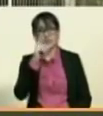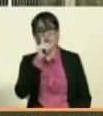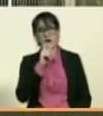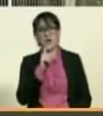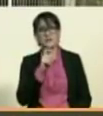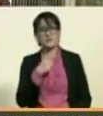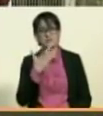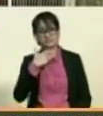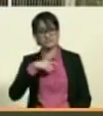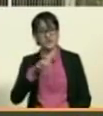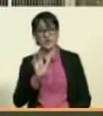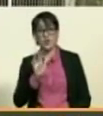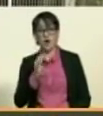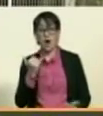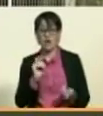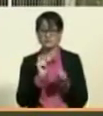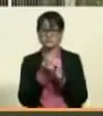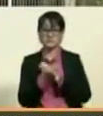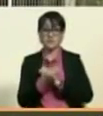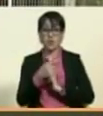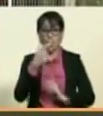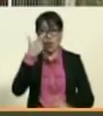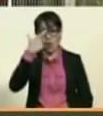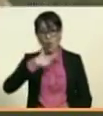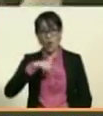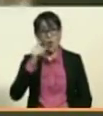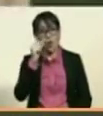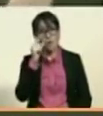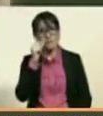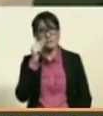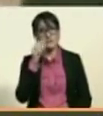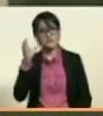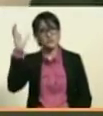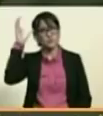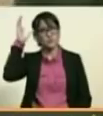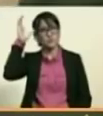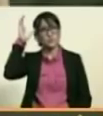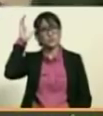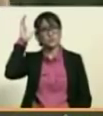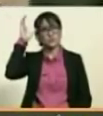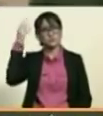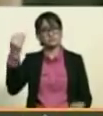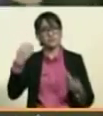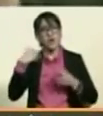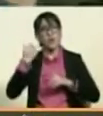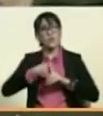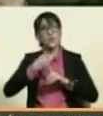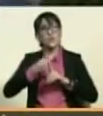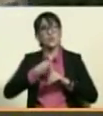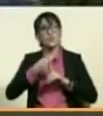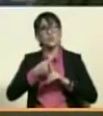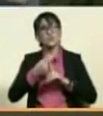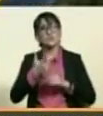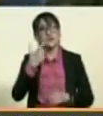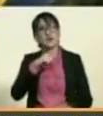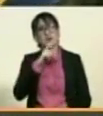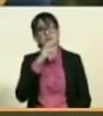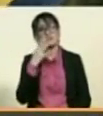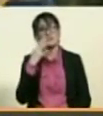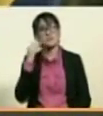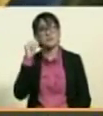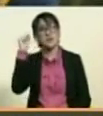No, es un hombre curtido, experimentado, con la sabiduría que le ha dado a la lucha. Y se llama